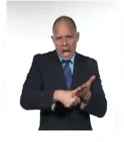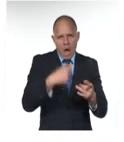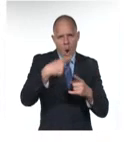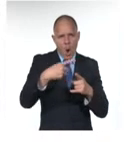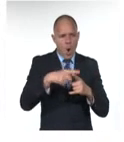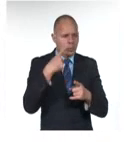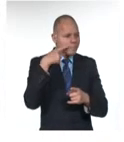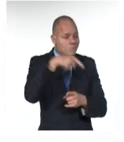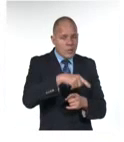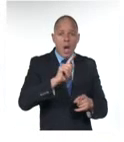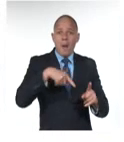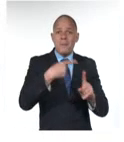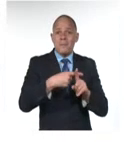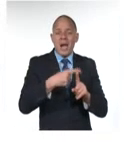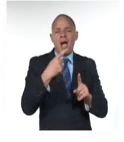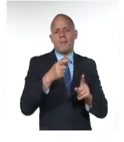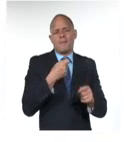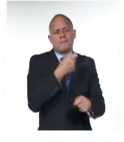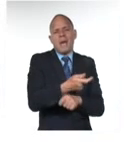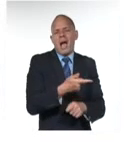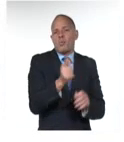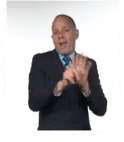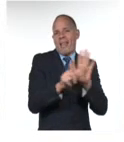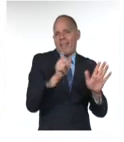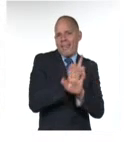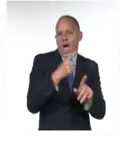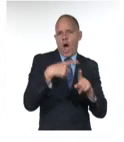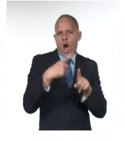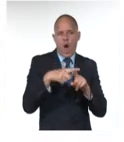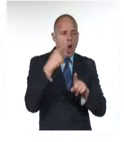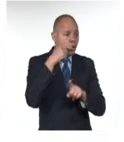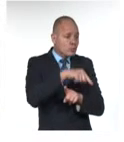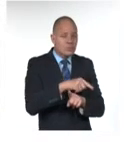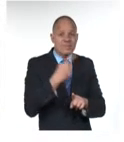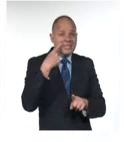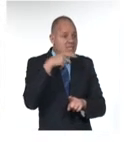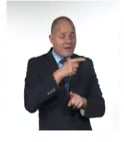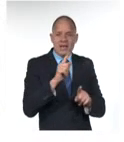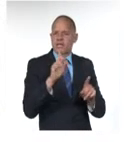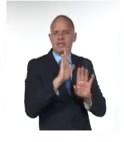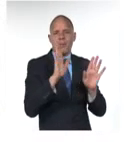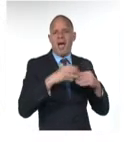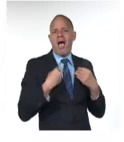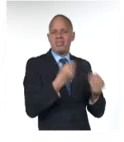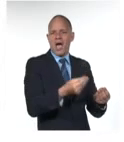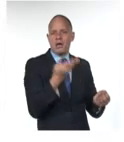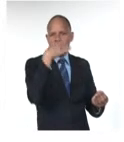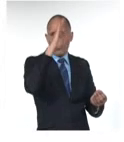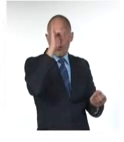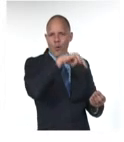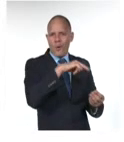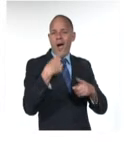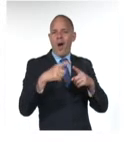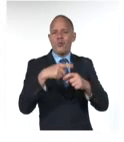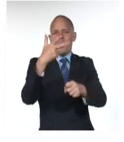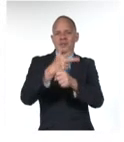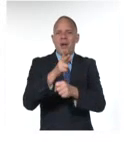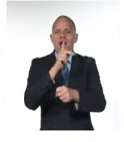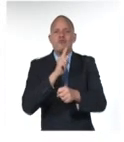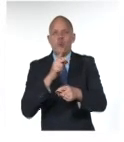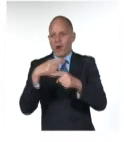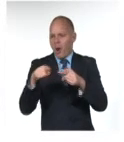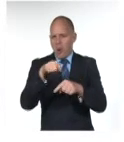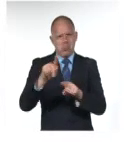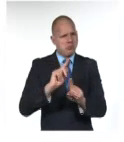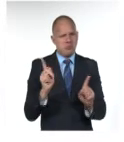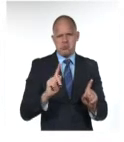viaje, sobre todo cuando se trata de un requisito discriminatorio hacia los cubanos. Lo más evidente del escenario antes